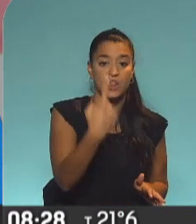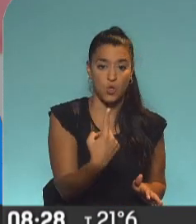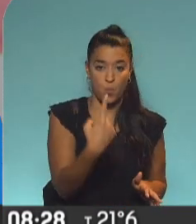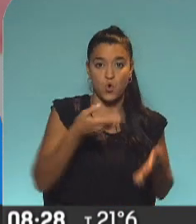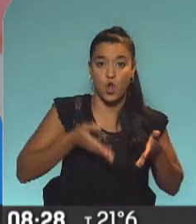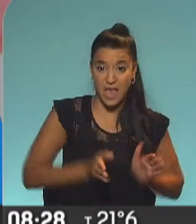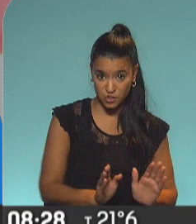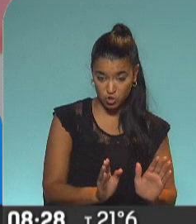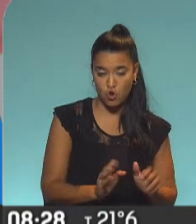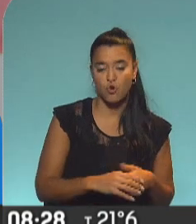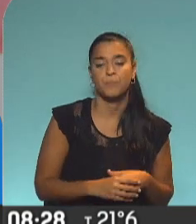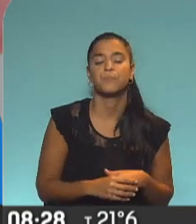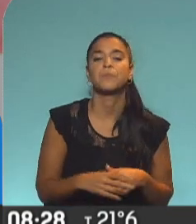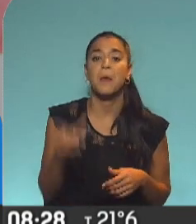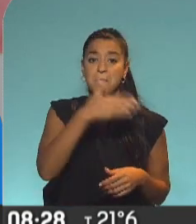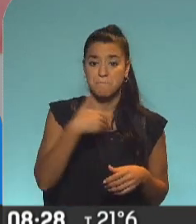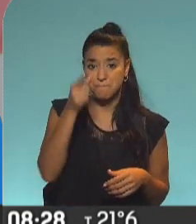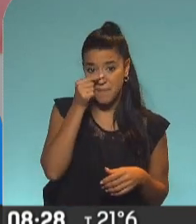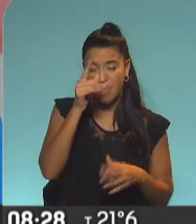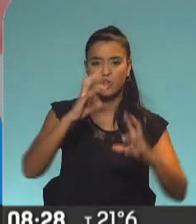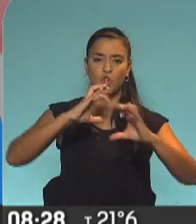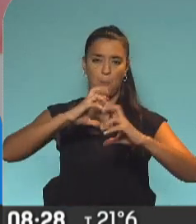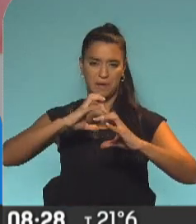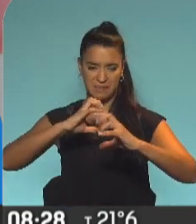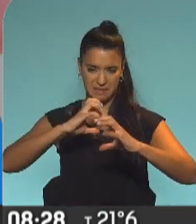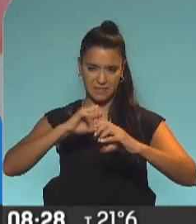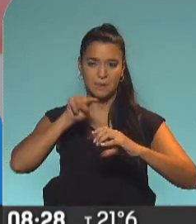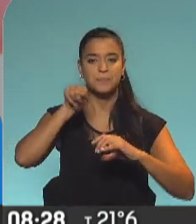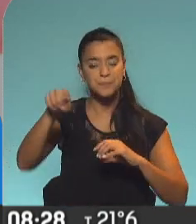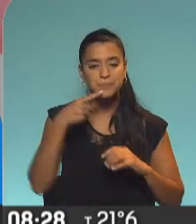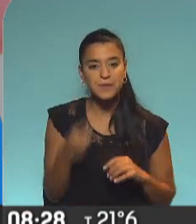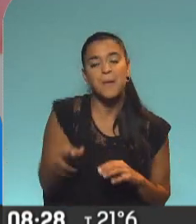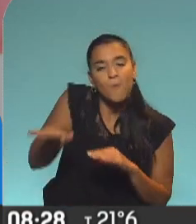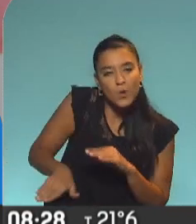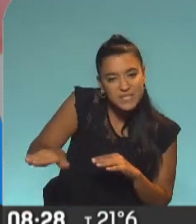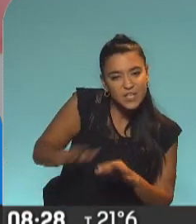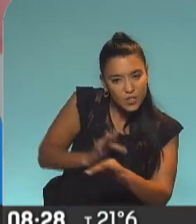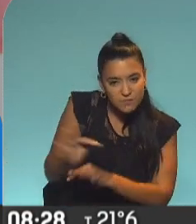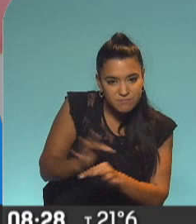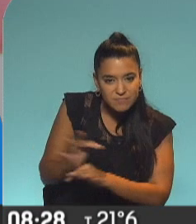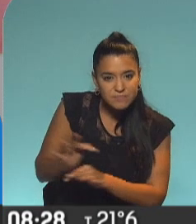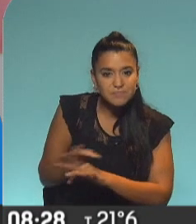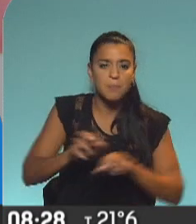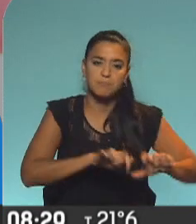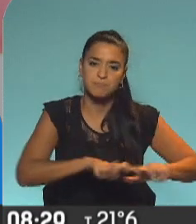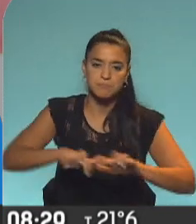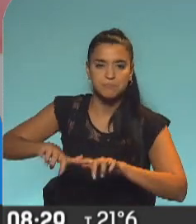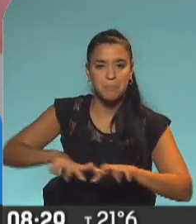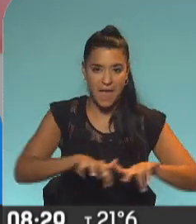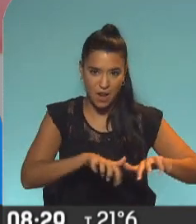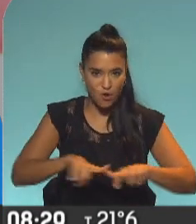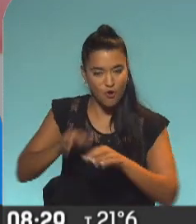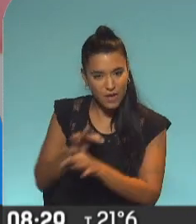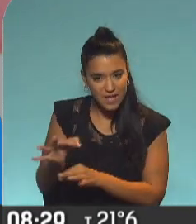1941, hijo de un músico trompetista que lo inició desde muy chiquito a tocar el piano, así